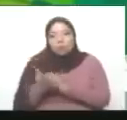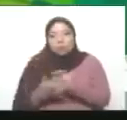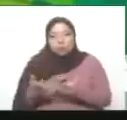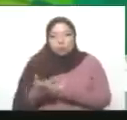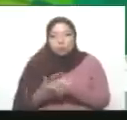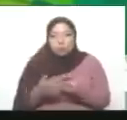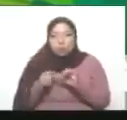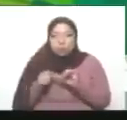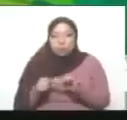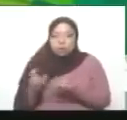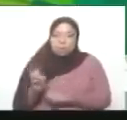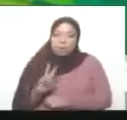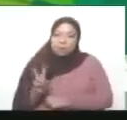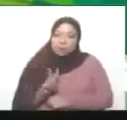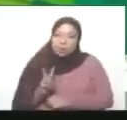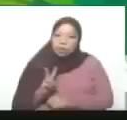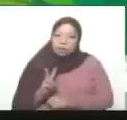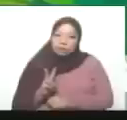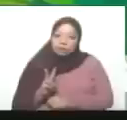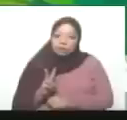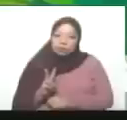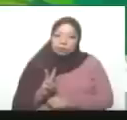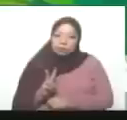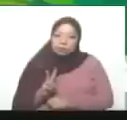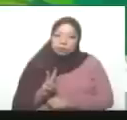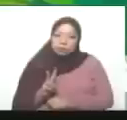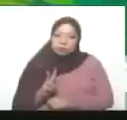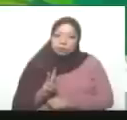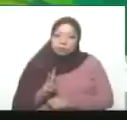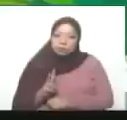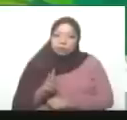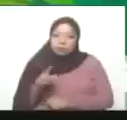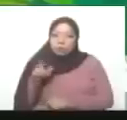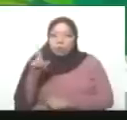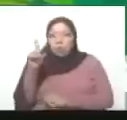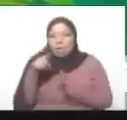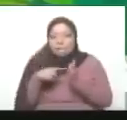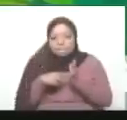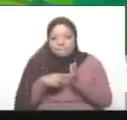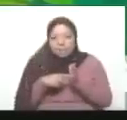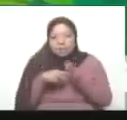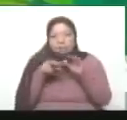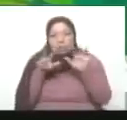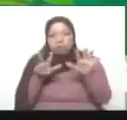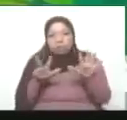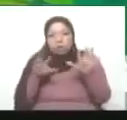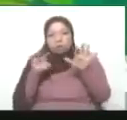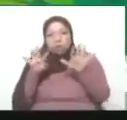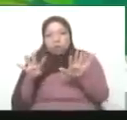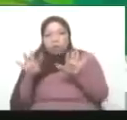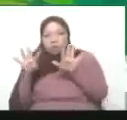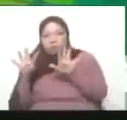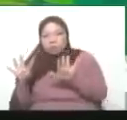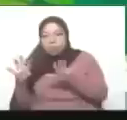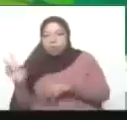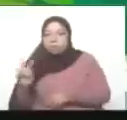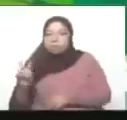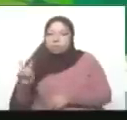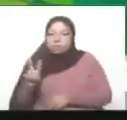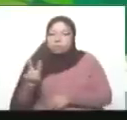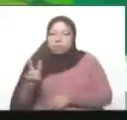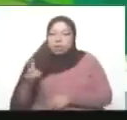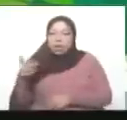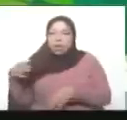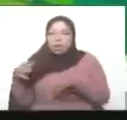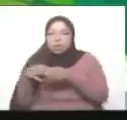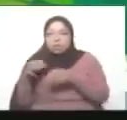de la contención venezolana de que el laudo arbitral de 1899 sobre la frontera entre Venezuela y la Guyana